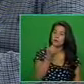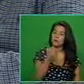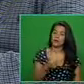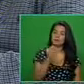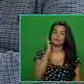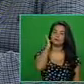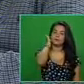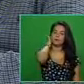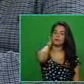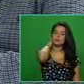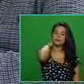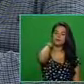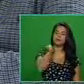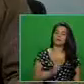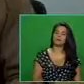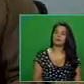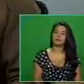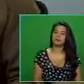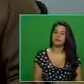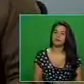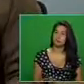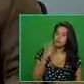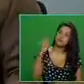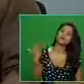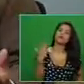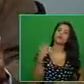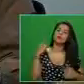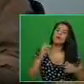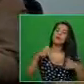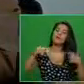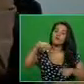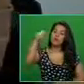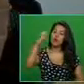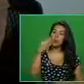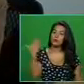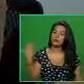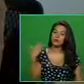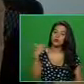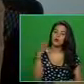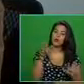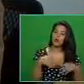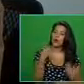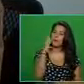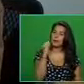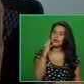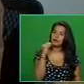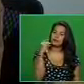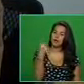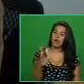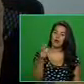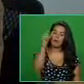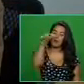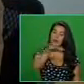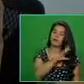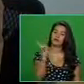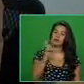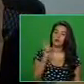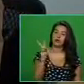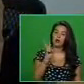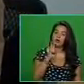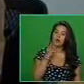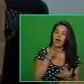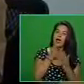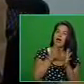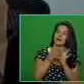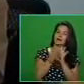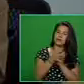material que le queremos invitar también a apreciar forma parte de estas experiencias que está viviendo el pueblo venezolano a través de